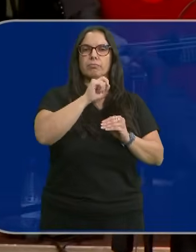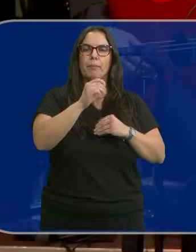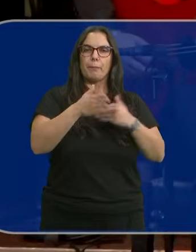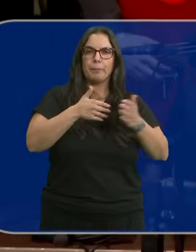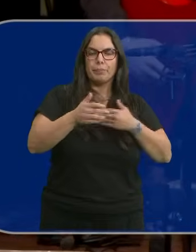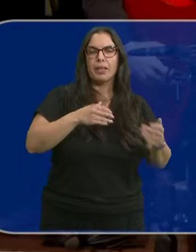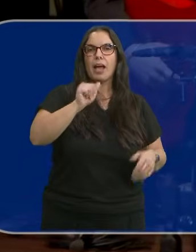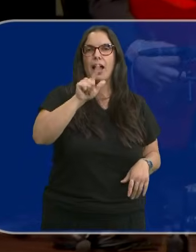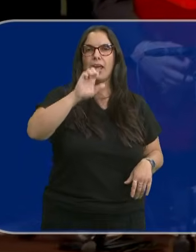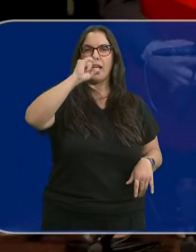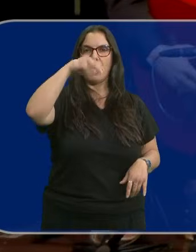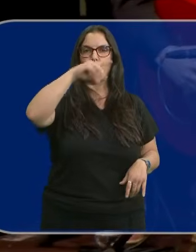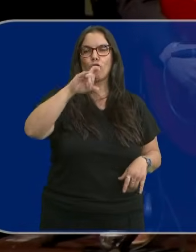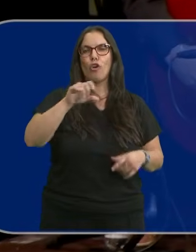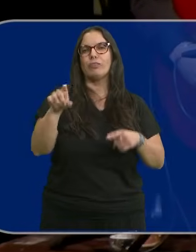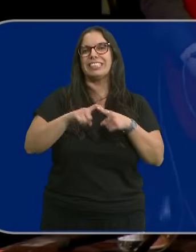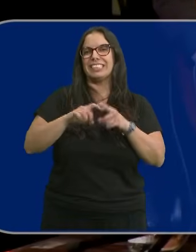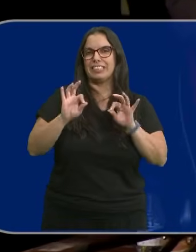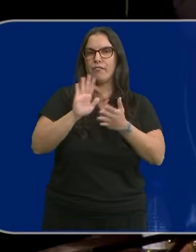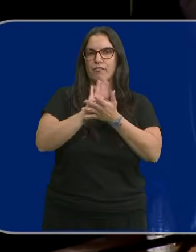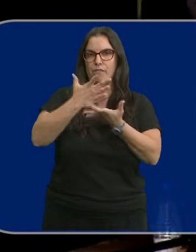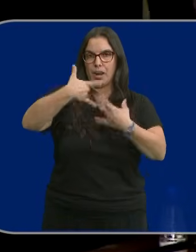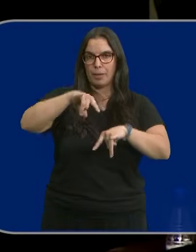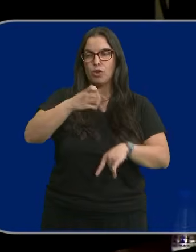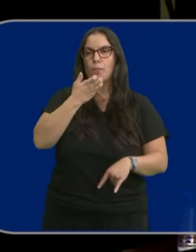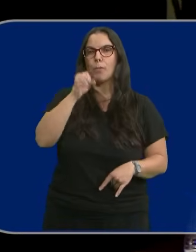Manuel Alejandro a ritmo de flamenco. Un ejemplo es esta